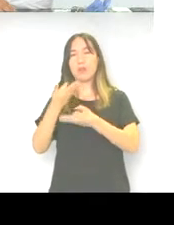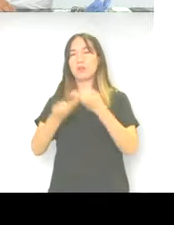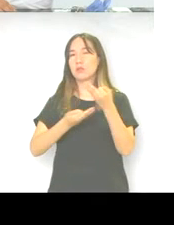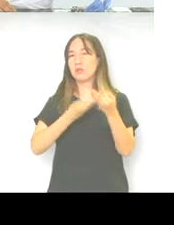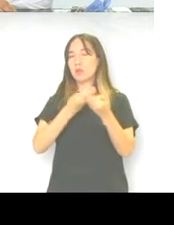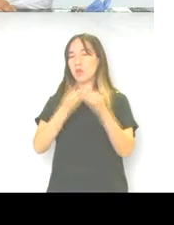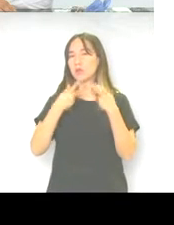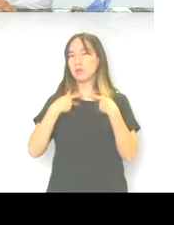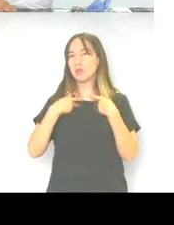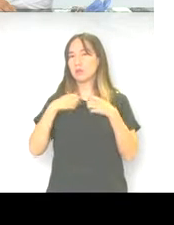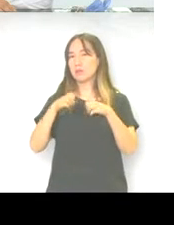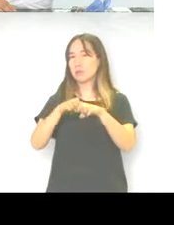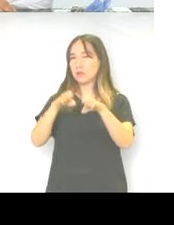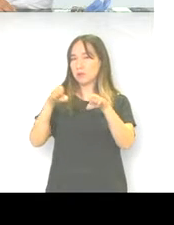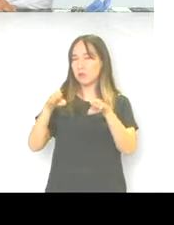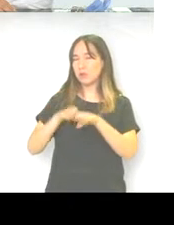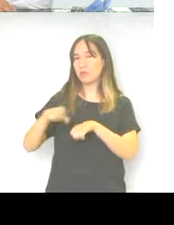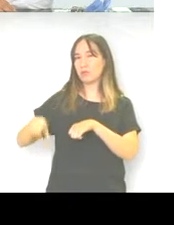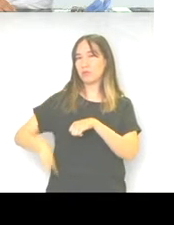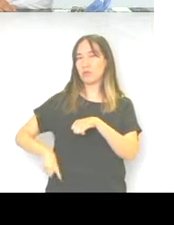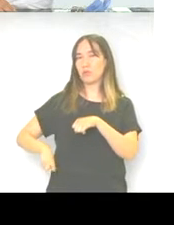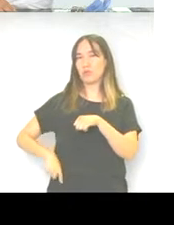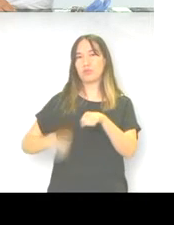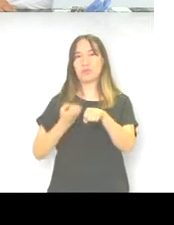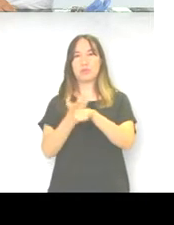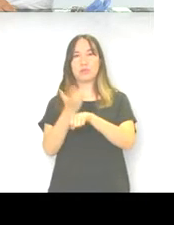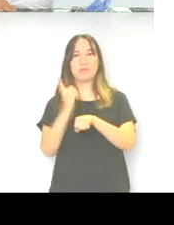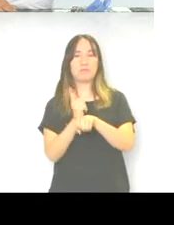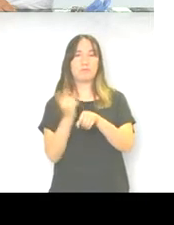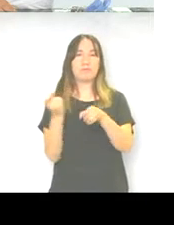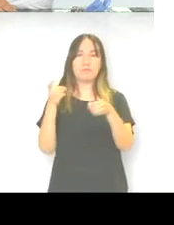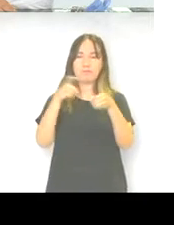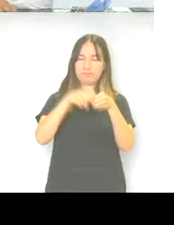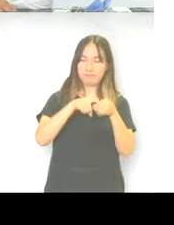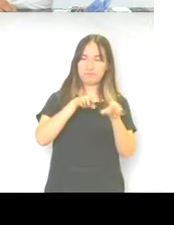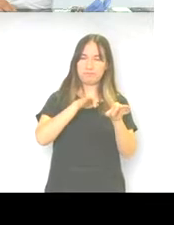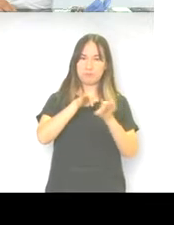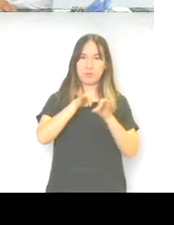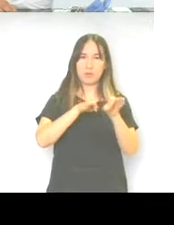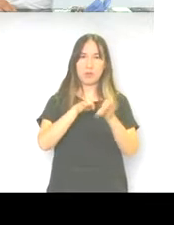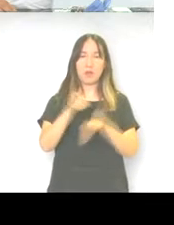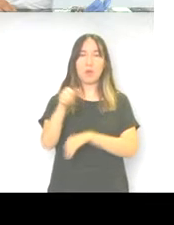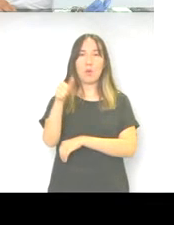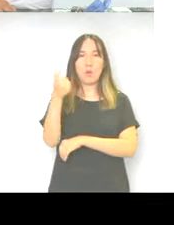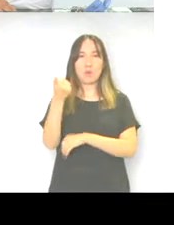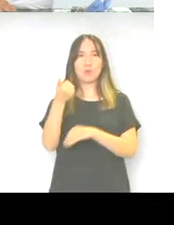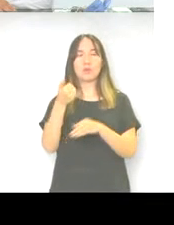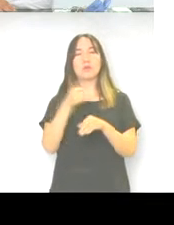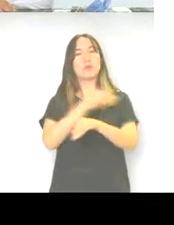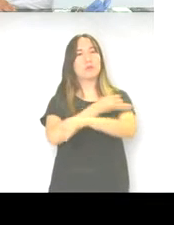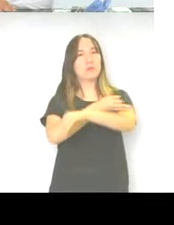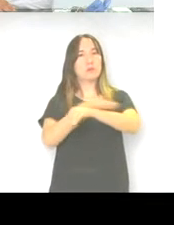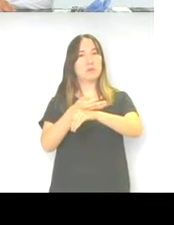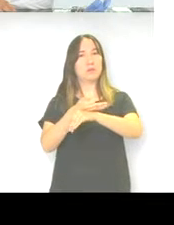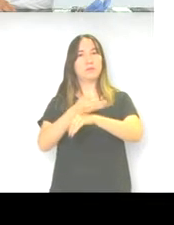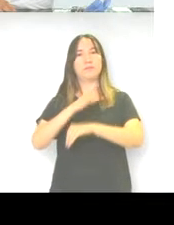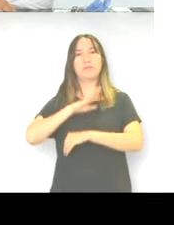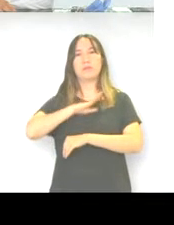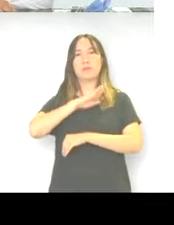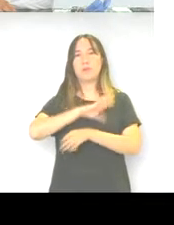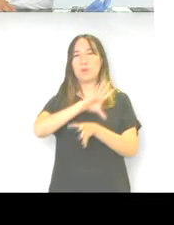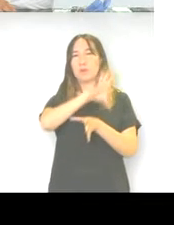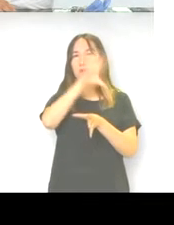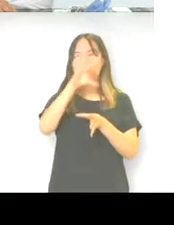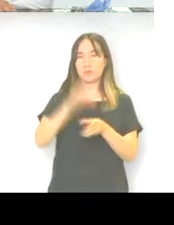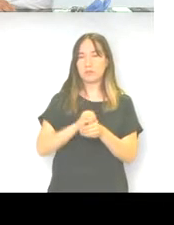trabaja en la atención de la contingencia a estas 11 familias y de las defunciones acumuladas, pues